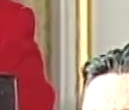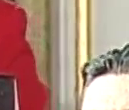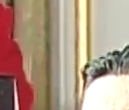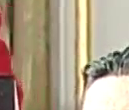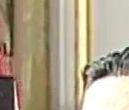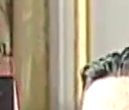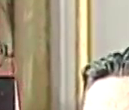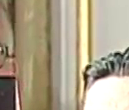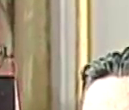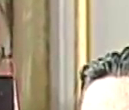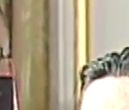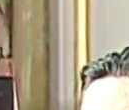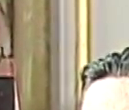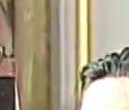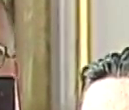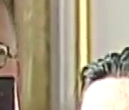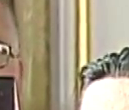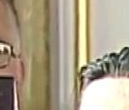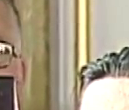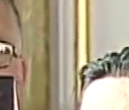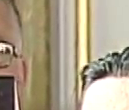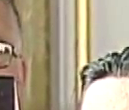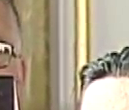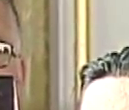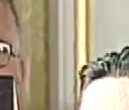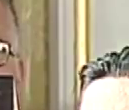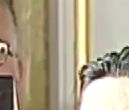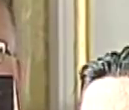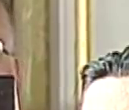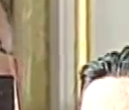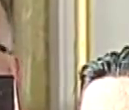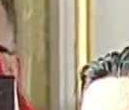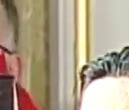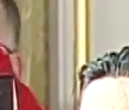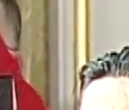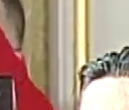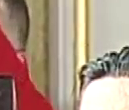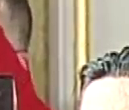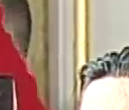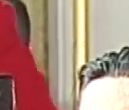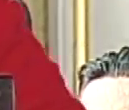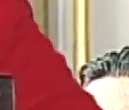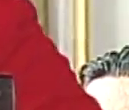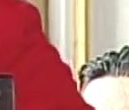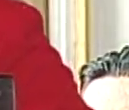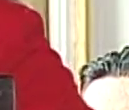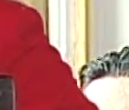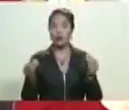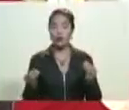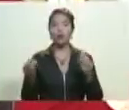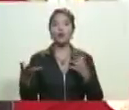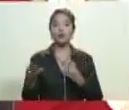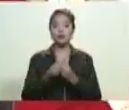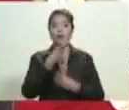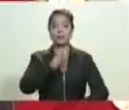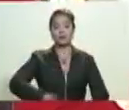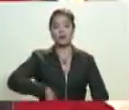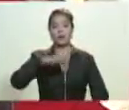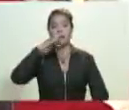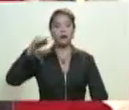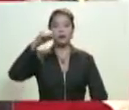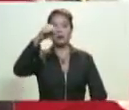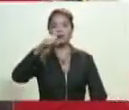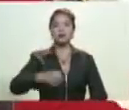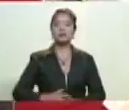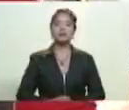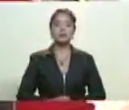a todos los venezolanos y a todas las venezolanas, gobernaremos para todos ustedes, acompañaremos al presidente Nicolás Maduro